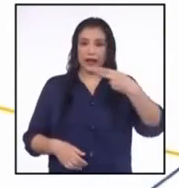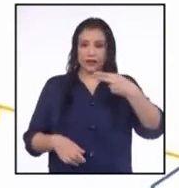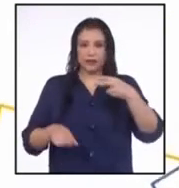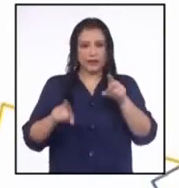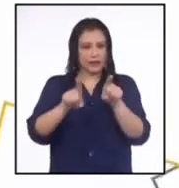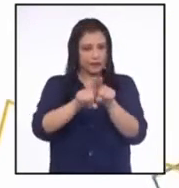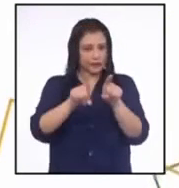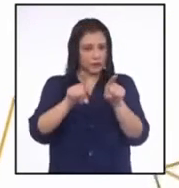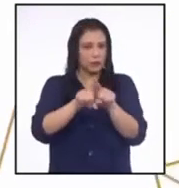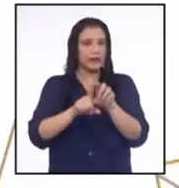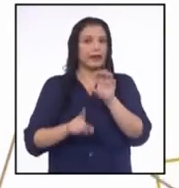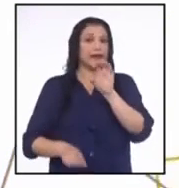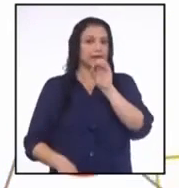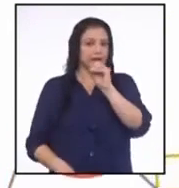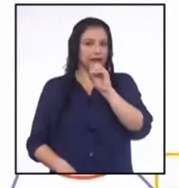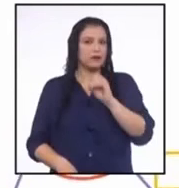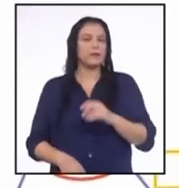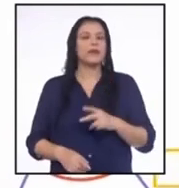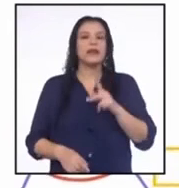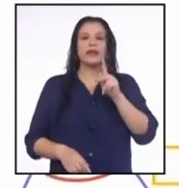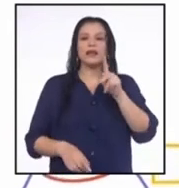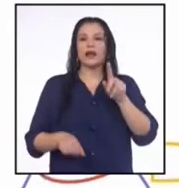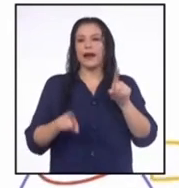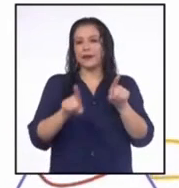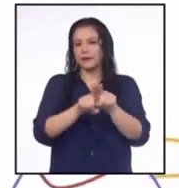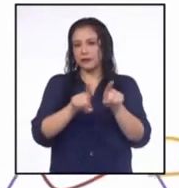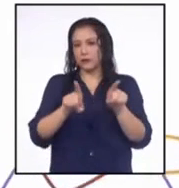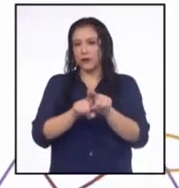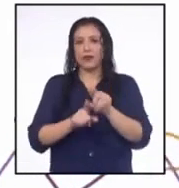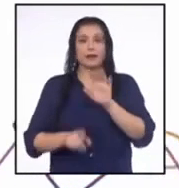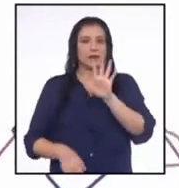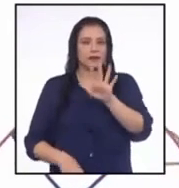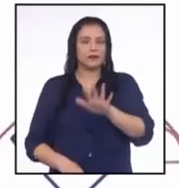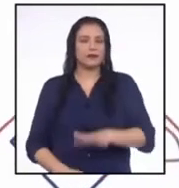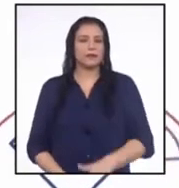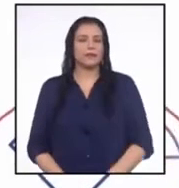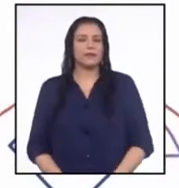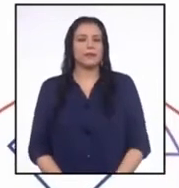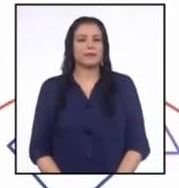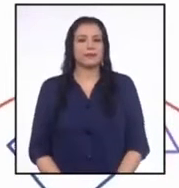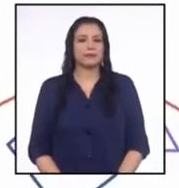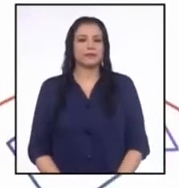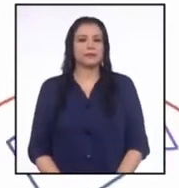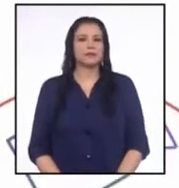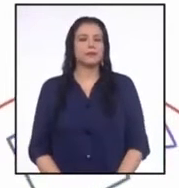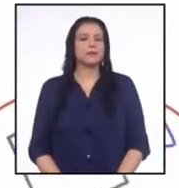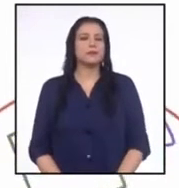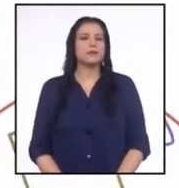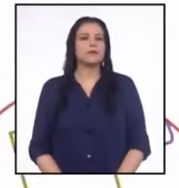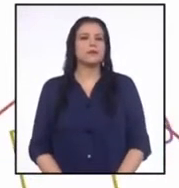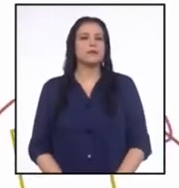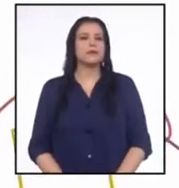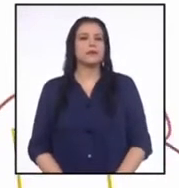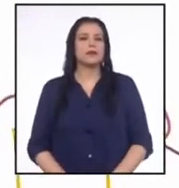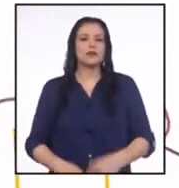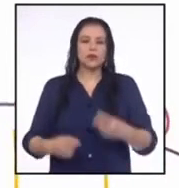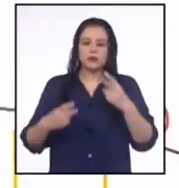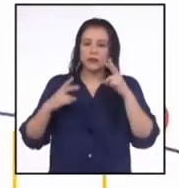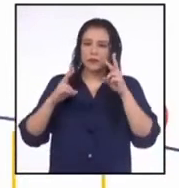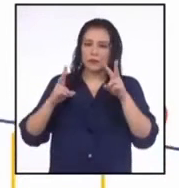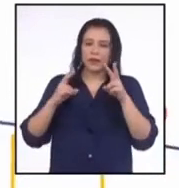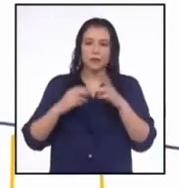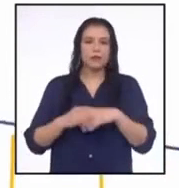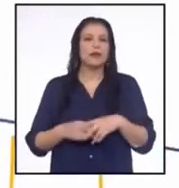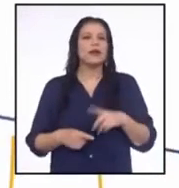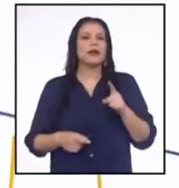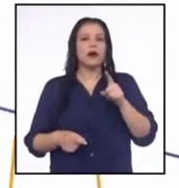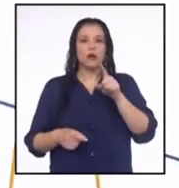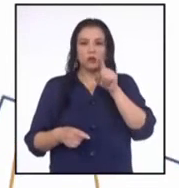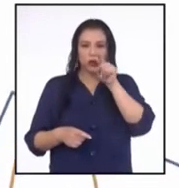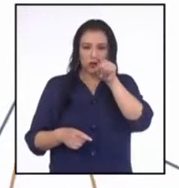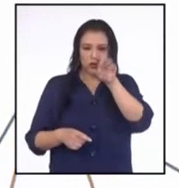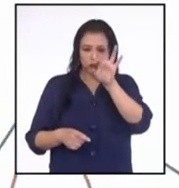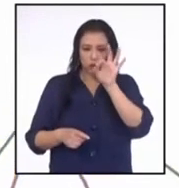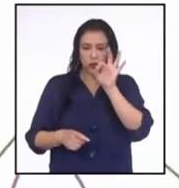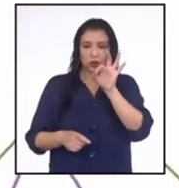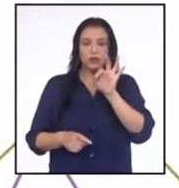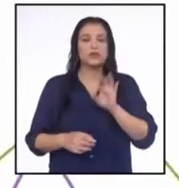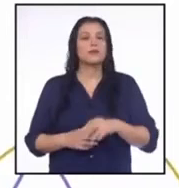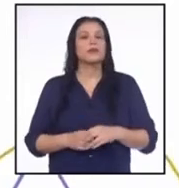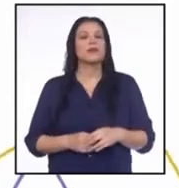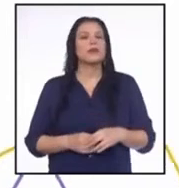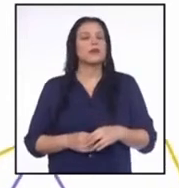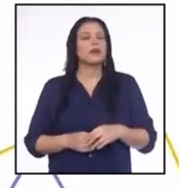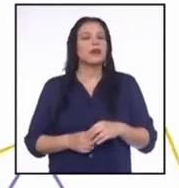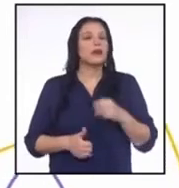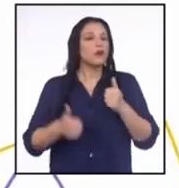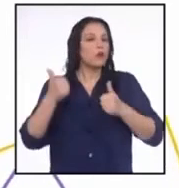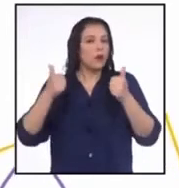es igual a 0 y k es igual a 5. Tomamos de manera referencial a uno de los puntos, en